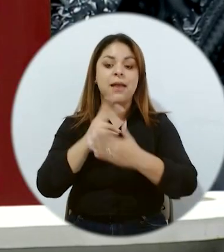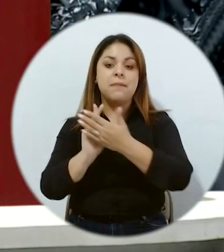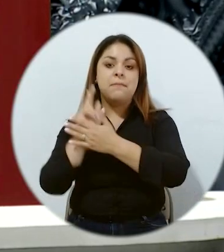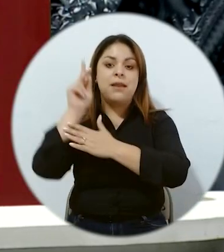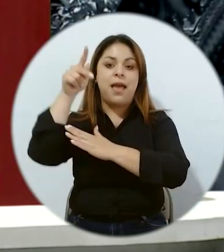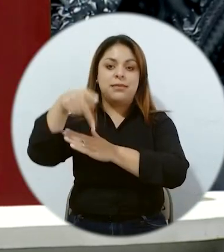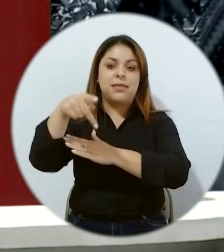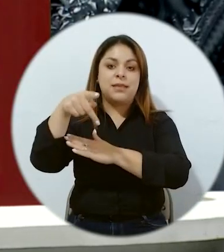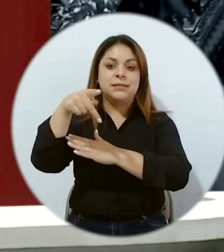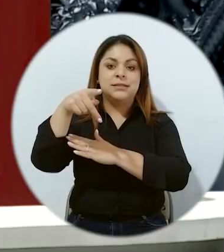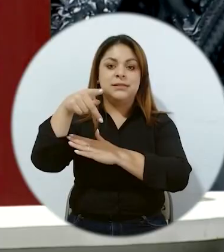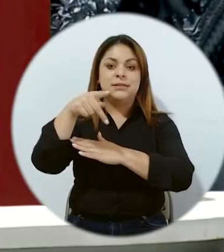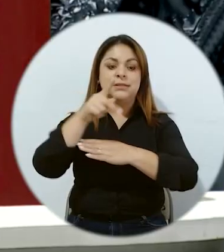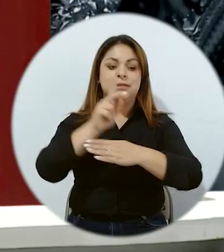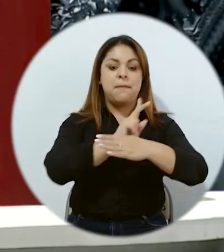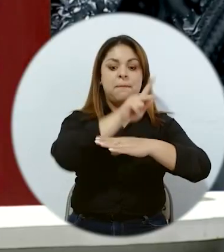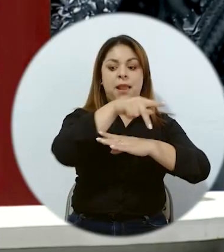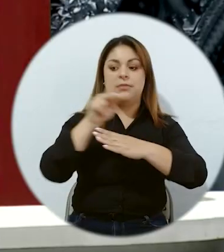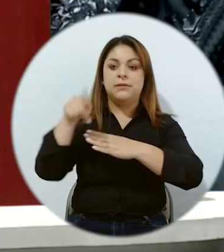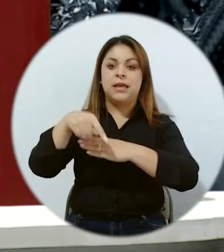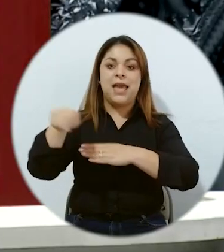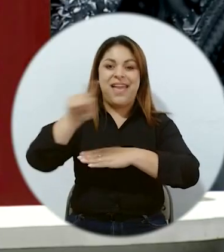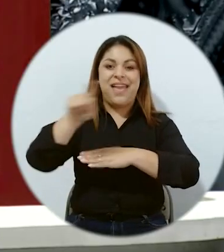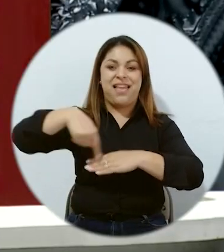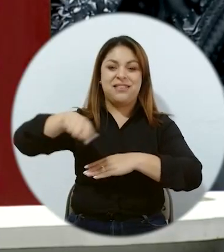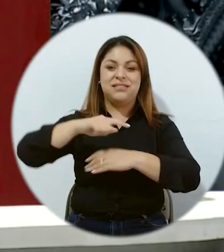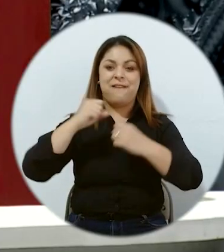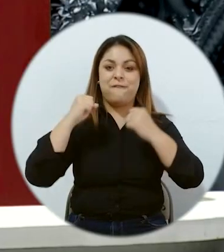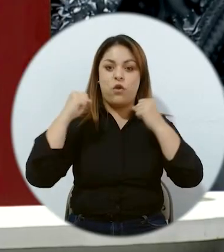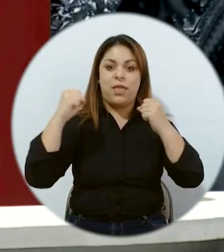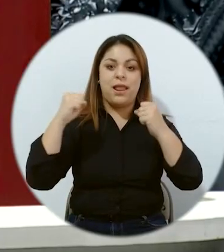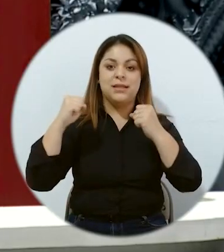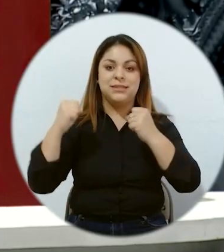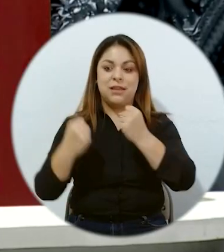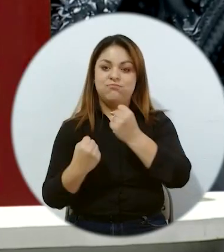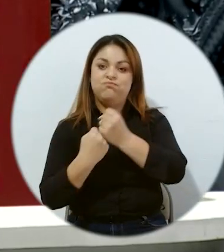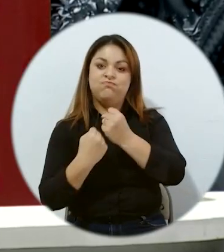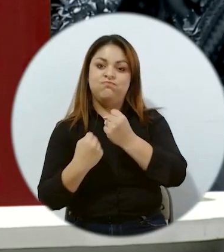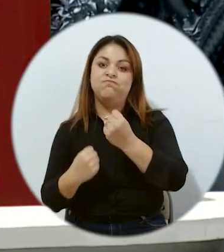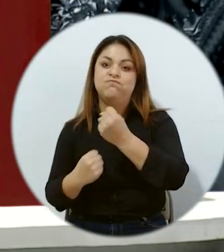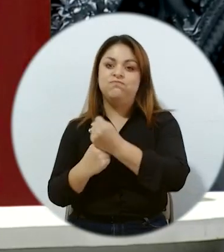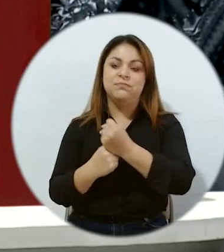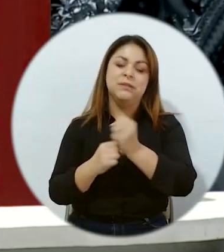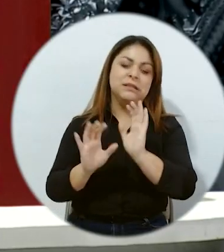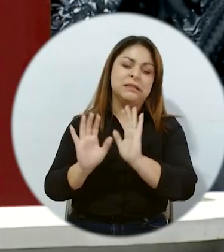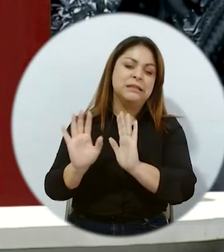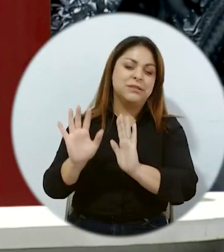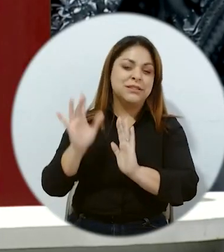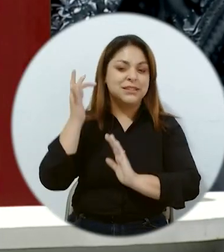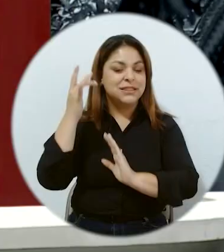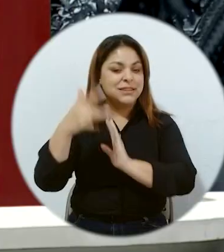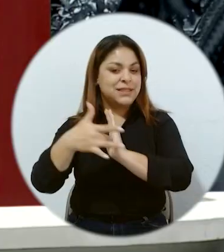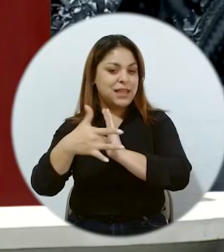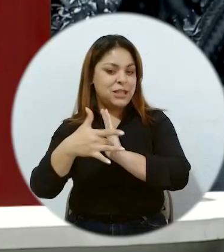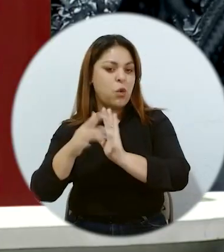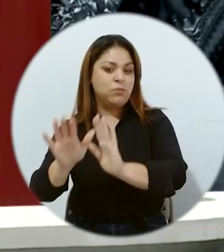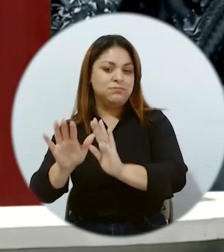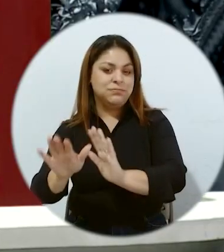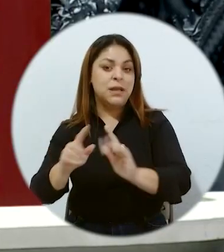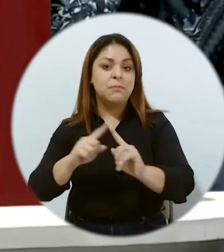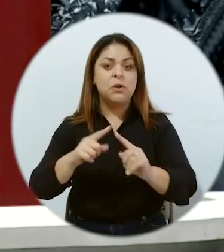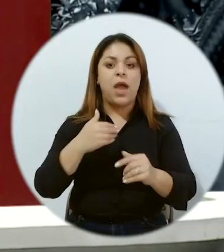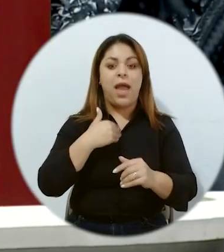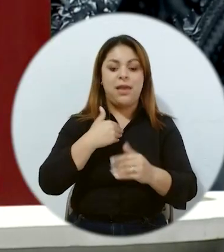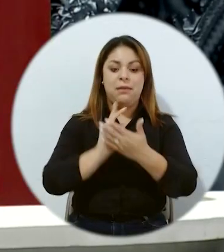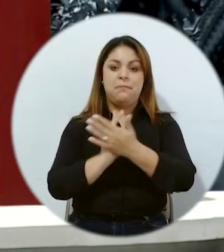se fortalecen unas a otras. Esto es algo muy técnico, ¿no? Pero, por ejemplo, hay plantas